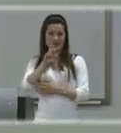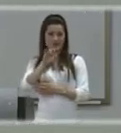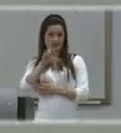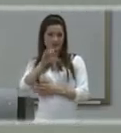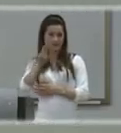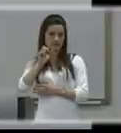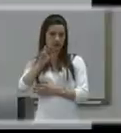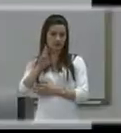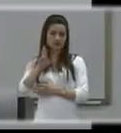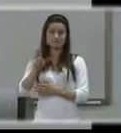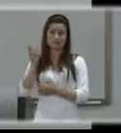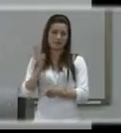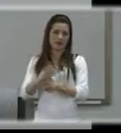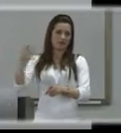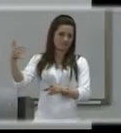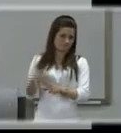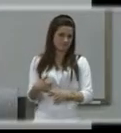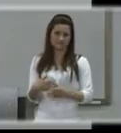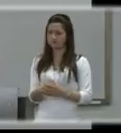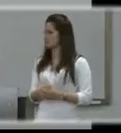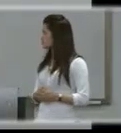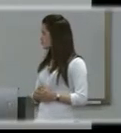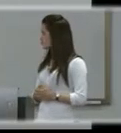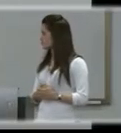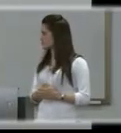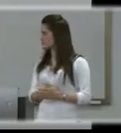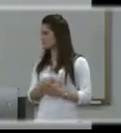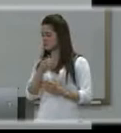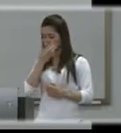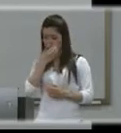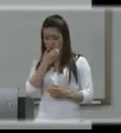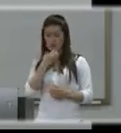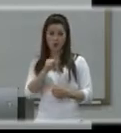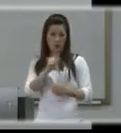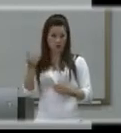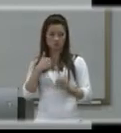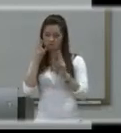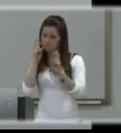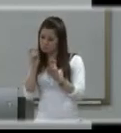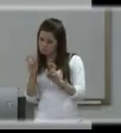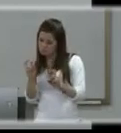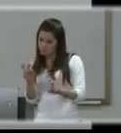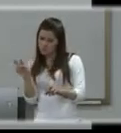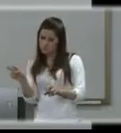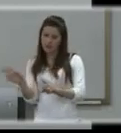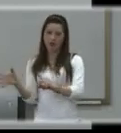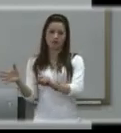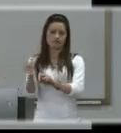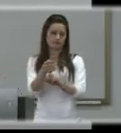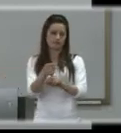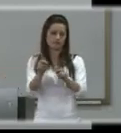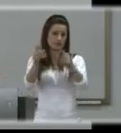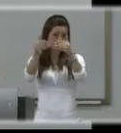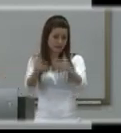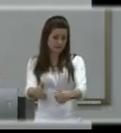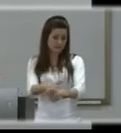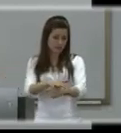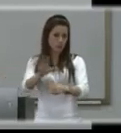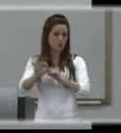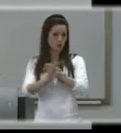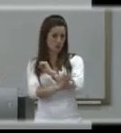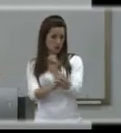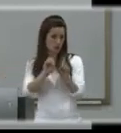En la investigación que mencioné sobre violencia sexual, una de las cosas que identificamos es que una persona con discapacidad intelectual o psicosocial que llegue sola